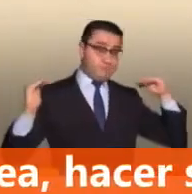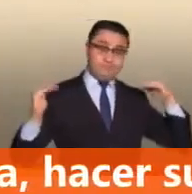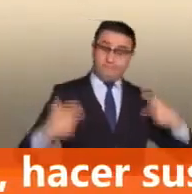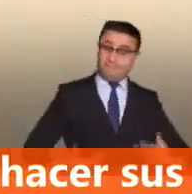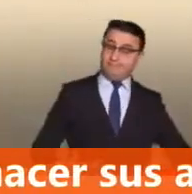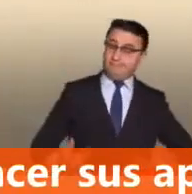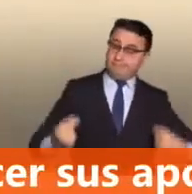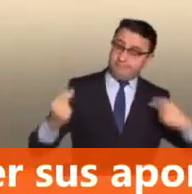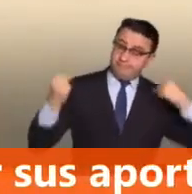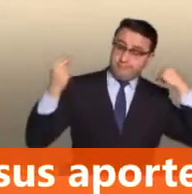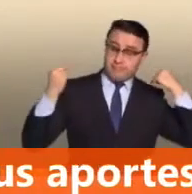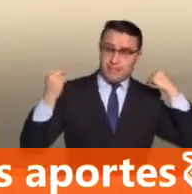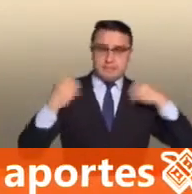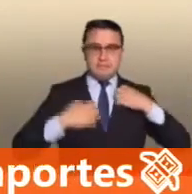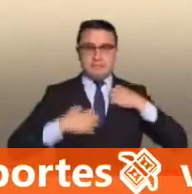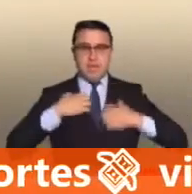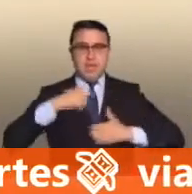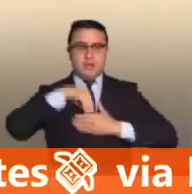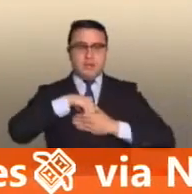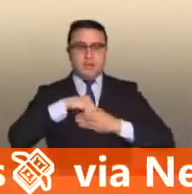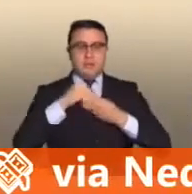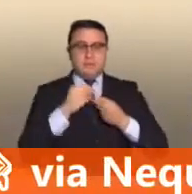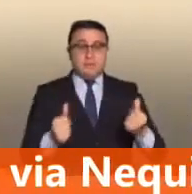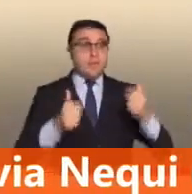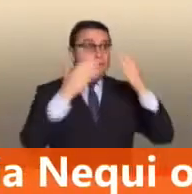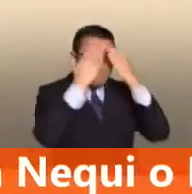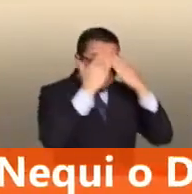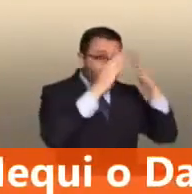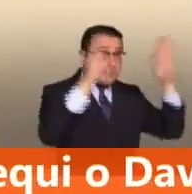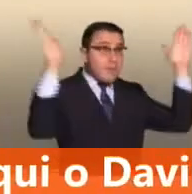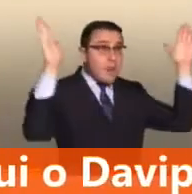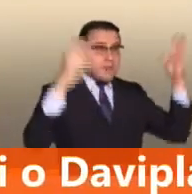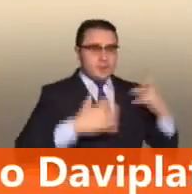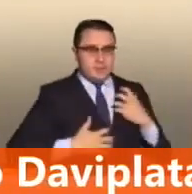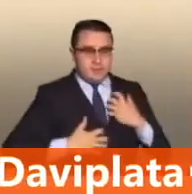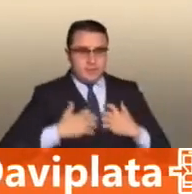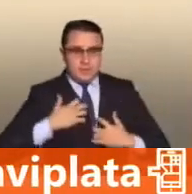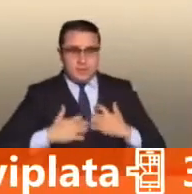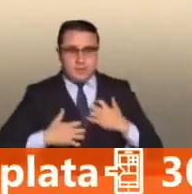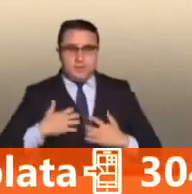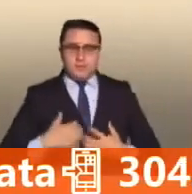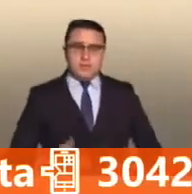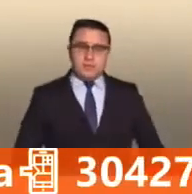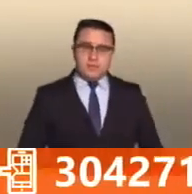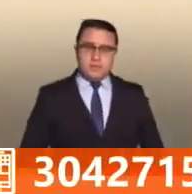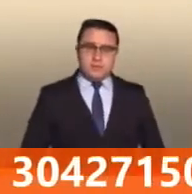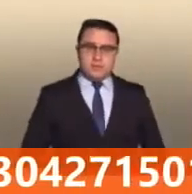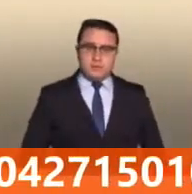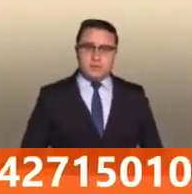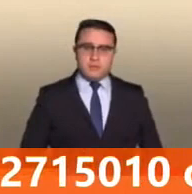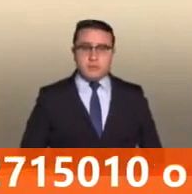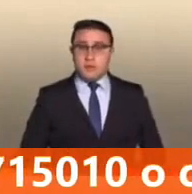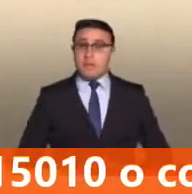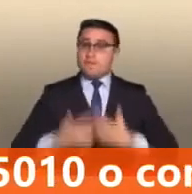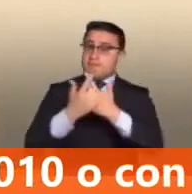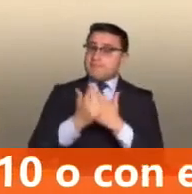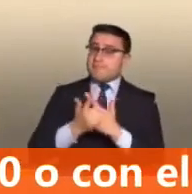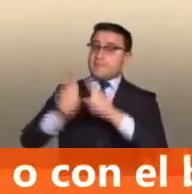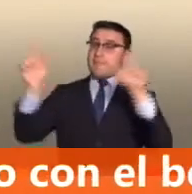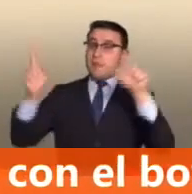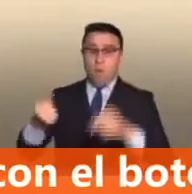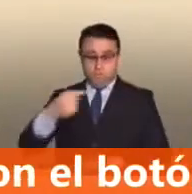del miedo en el fondo a la democracia, del miedo en el fondo a la